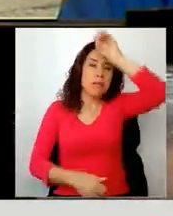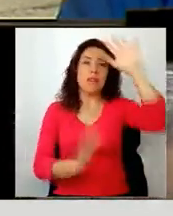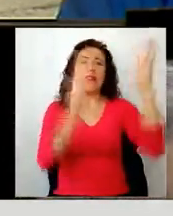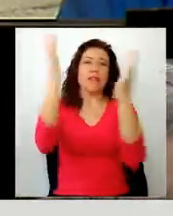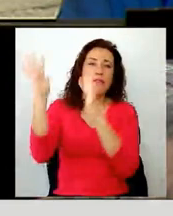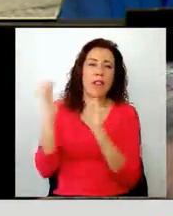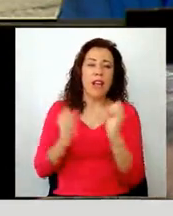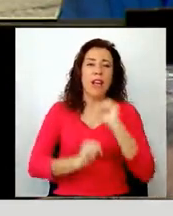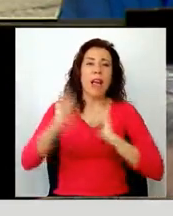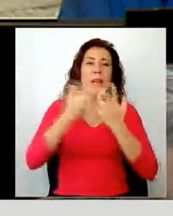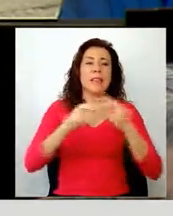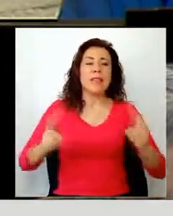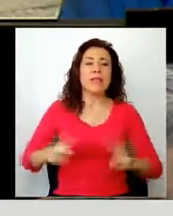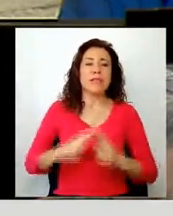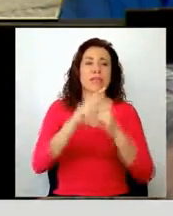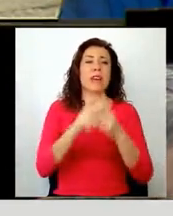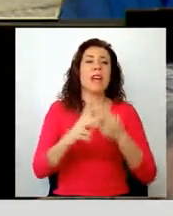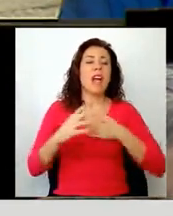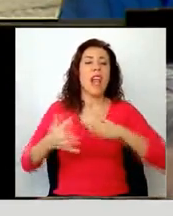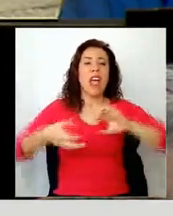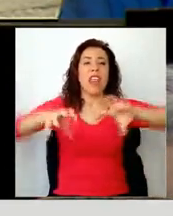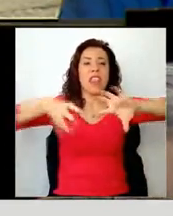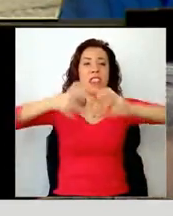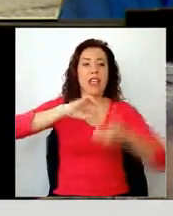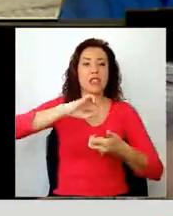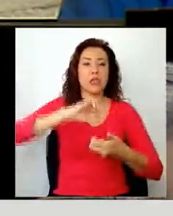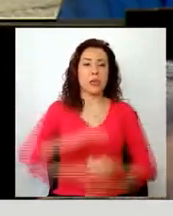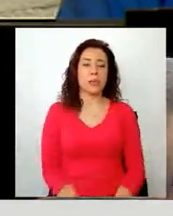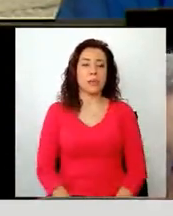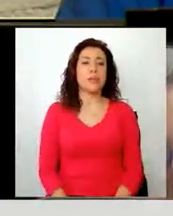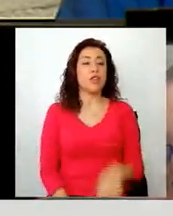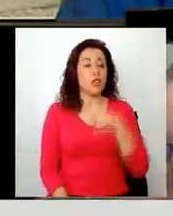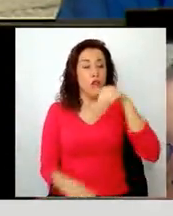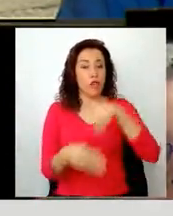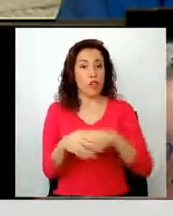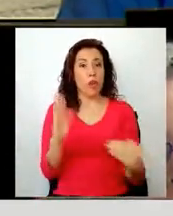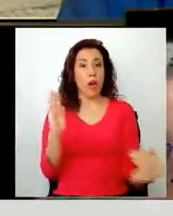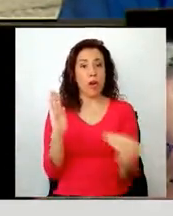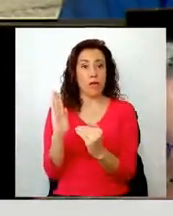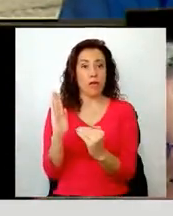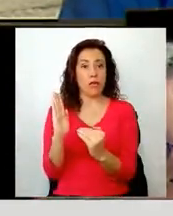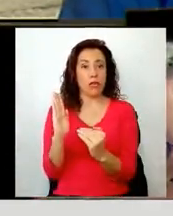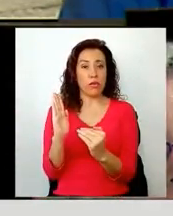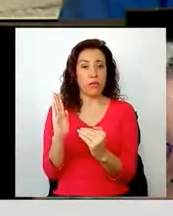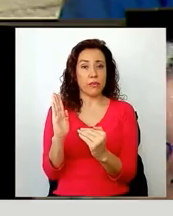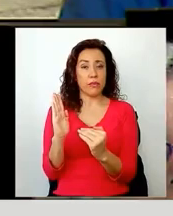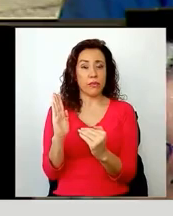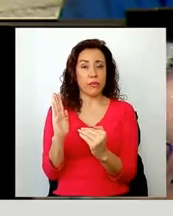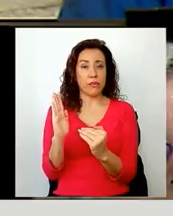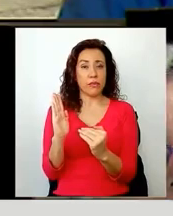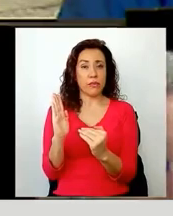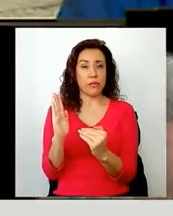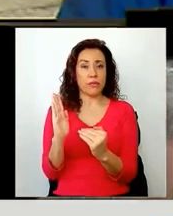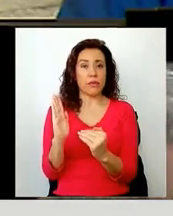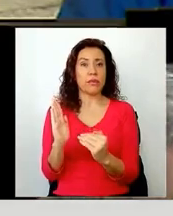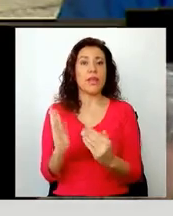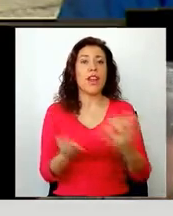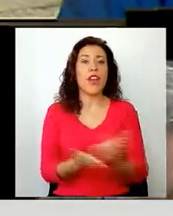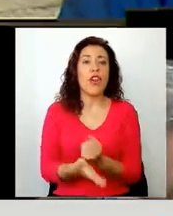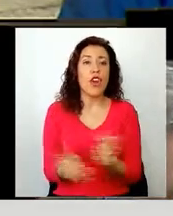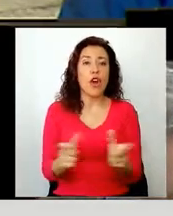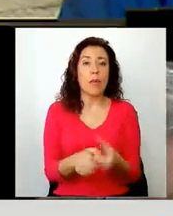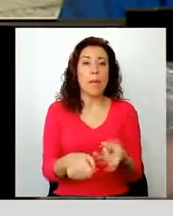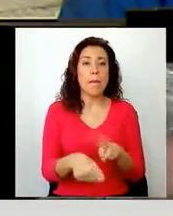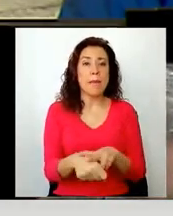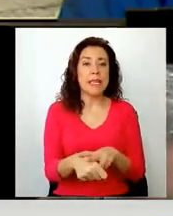extractivos que los quieren destruir Muchas gracias presidenta vamos a votar a favor vamos a votar a favor porque lo que conseguimos la comisión mixta lo que se vota